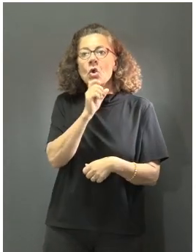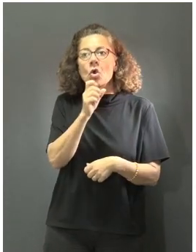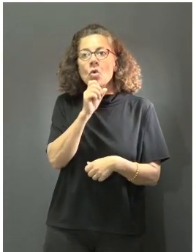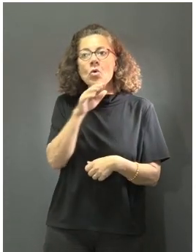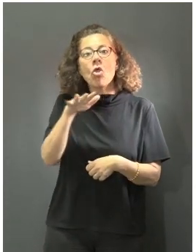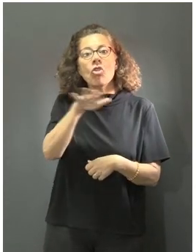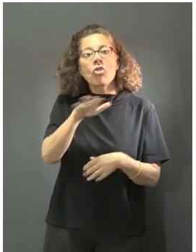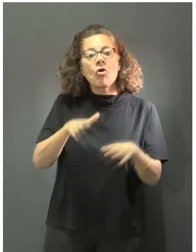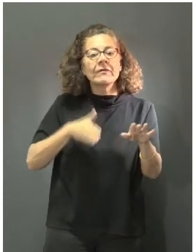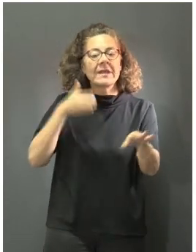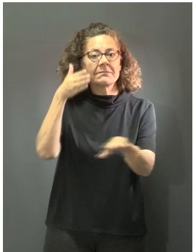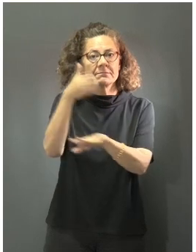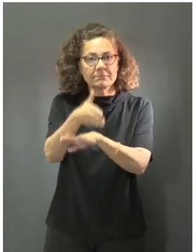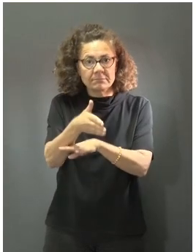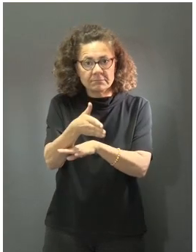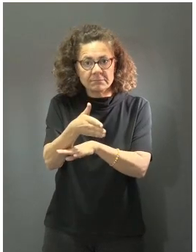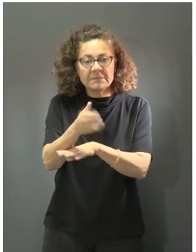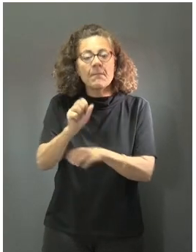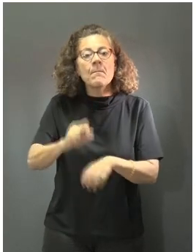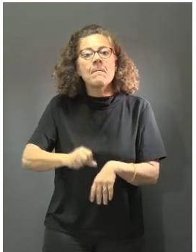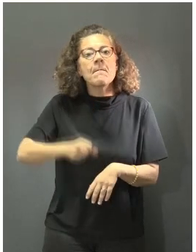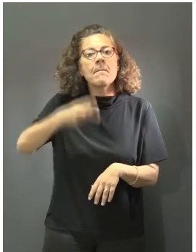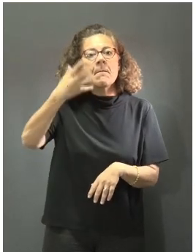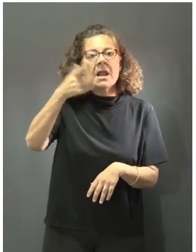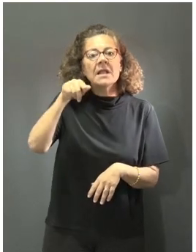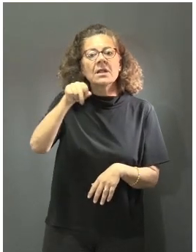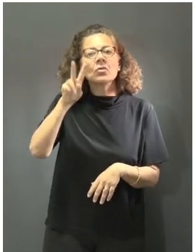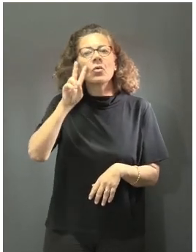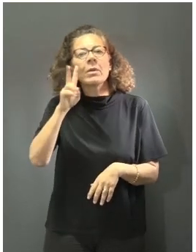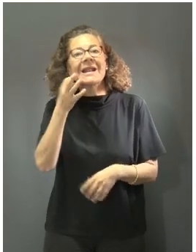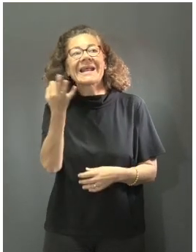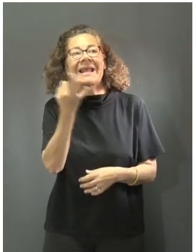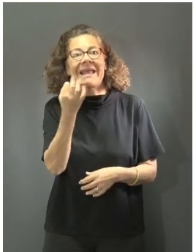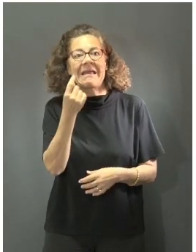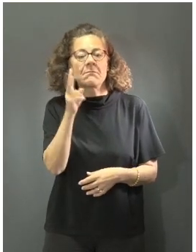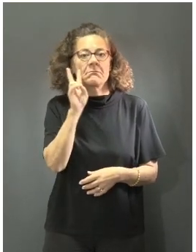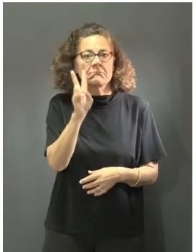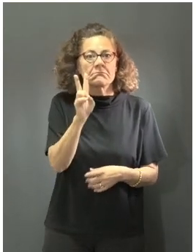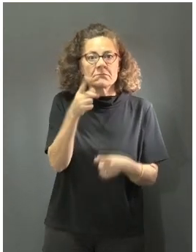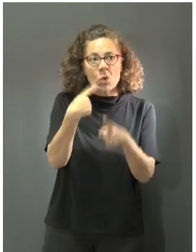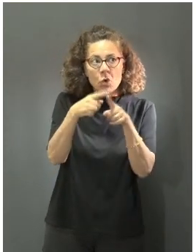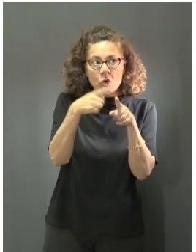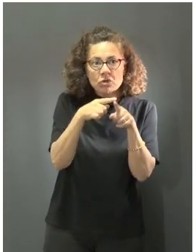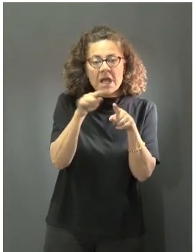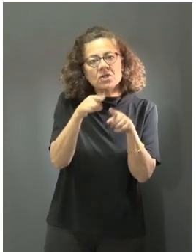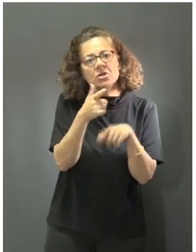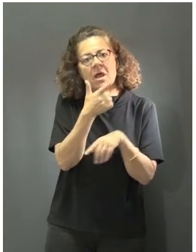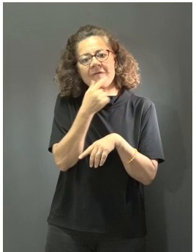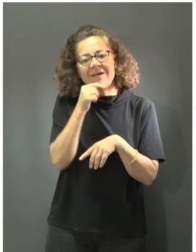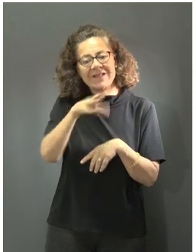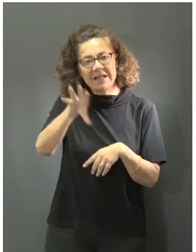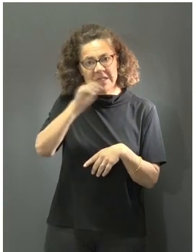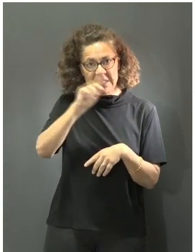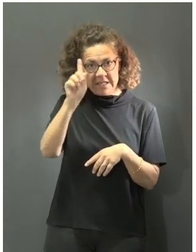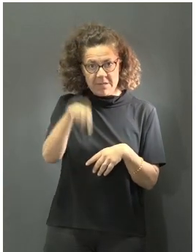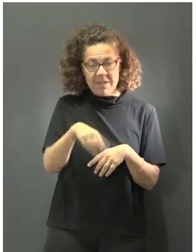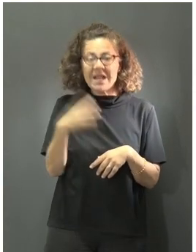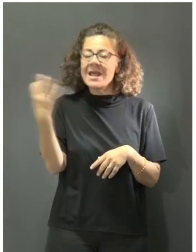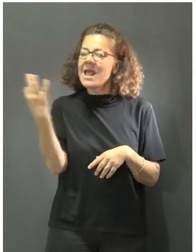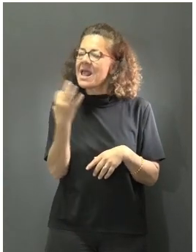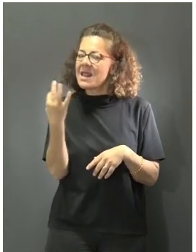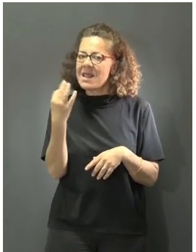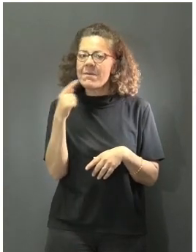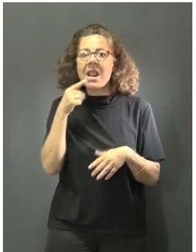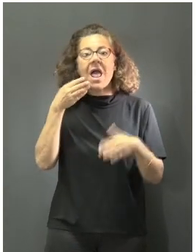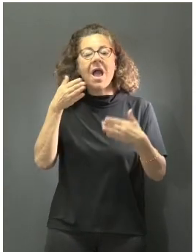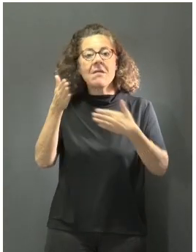dónde tienes que ir, en qué planta vas a poder ver determinada cosa, tiene que ser algo que sea fácil de entender también, ¿no? Y tiene que estar pues